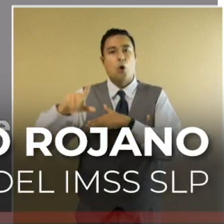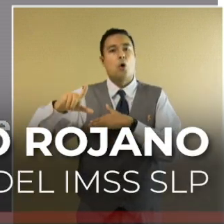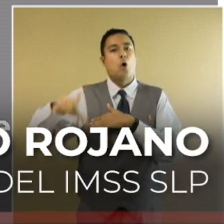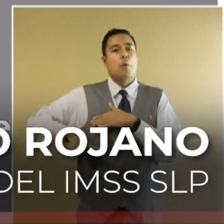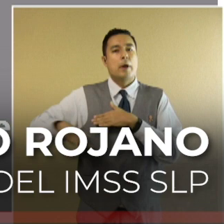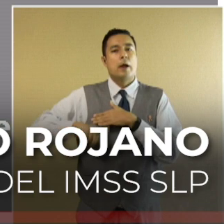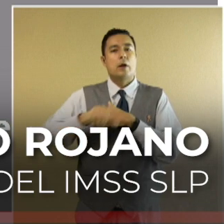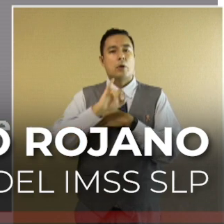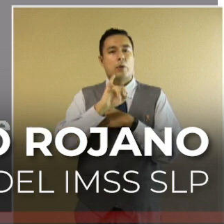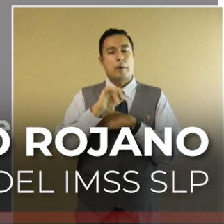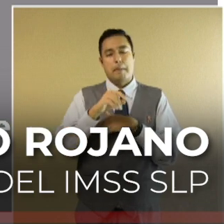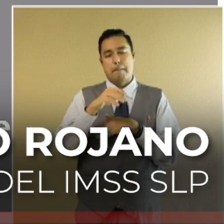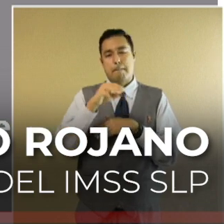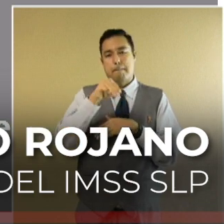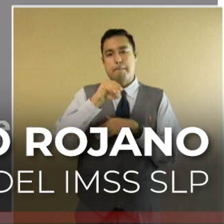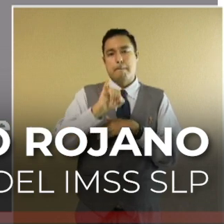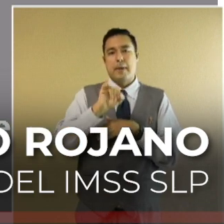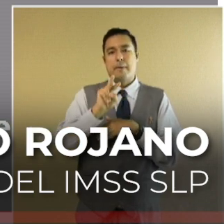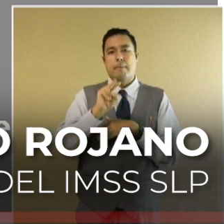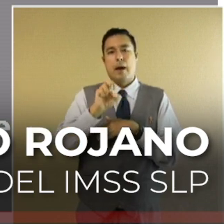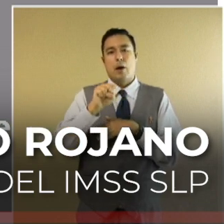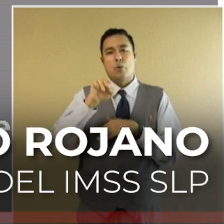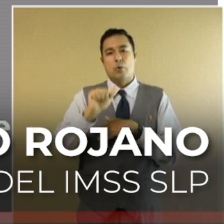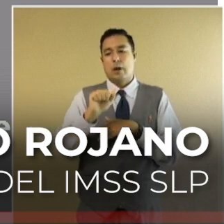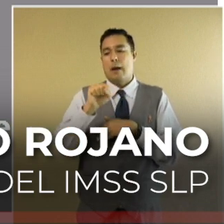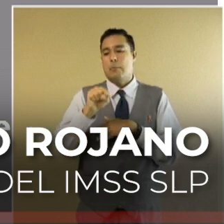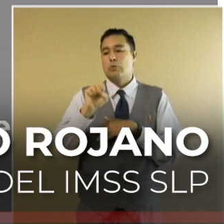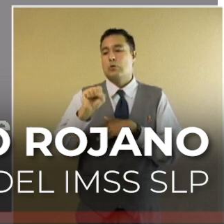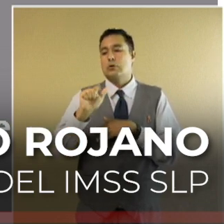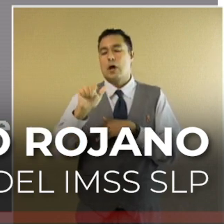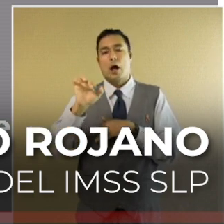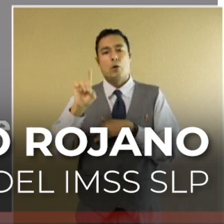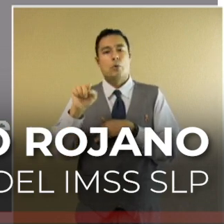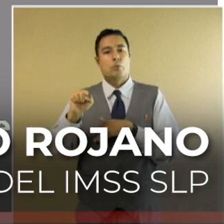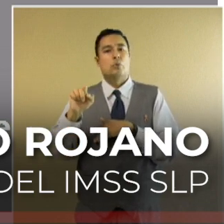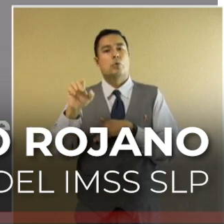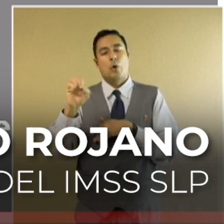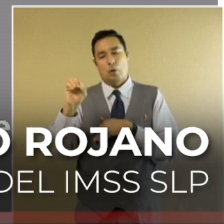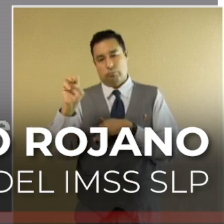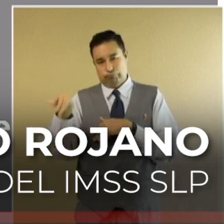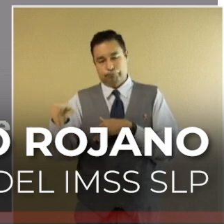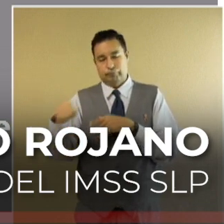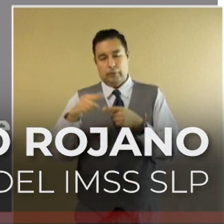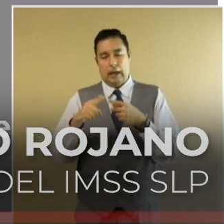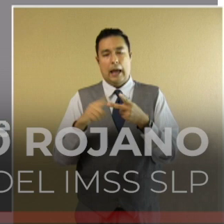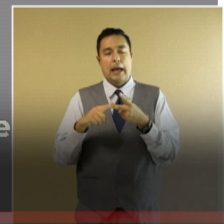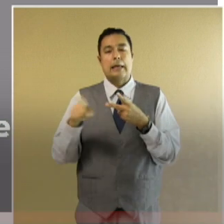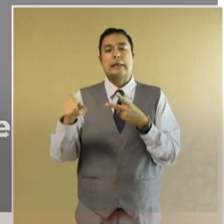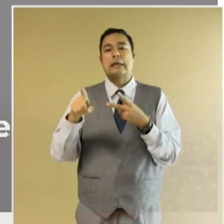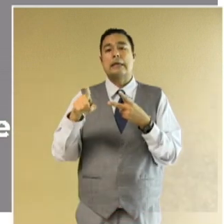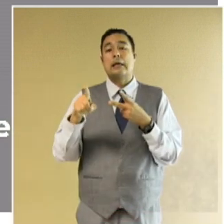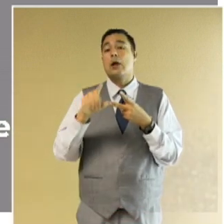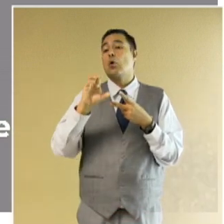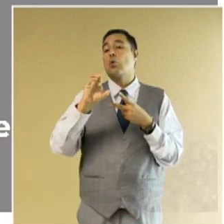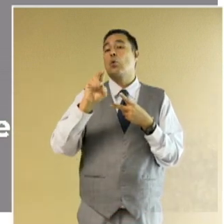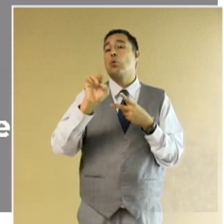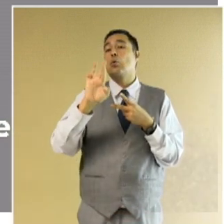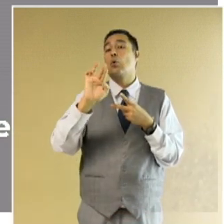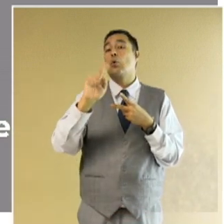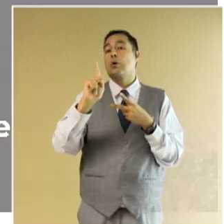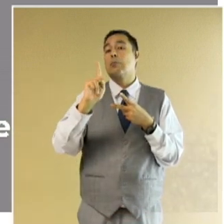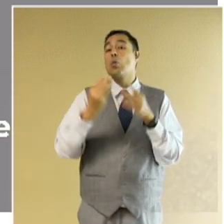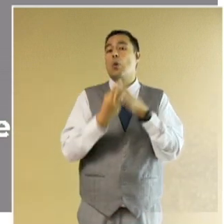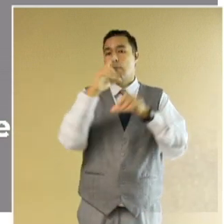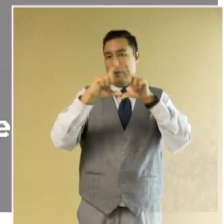mi vacuna punto salud punto gov actualizado la constancia de la comorbilidad expedida por su